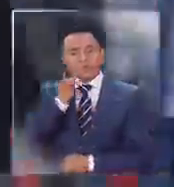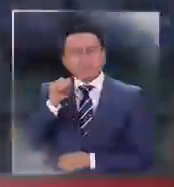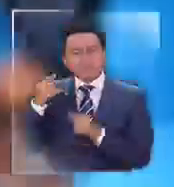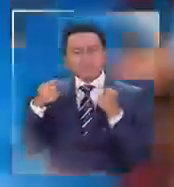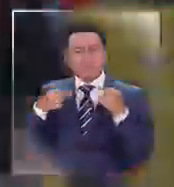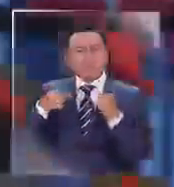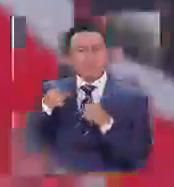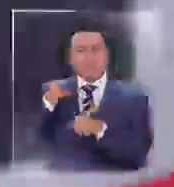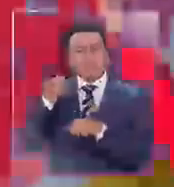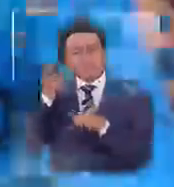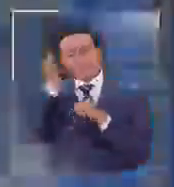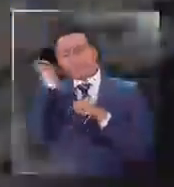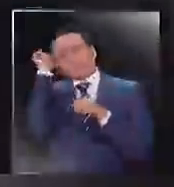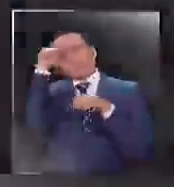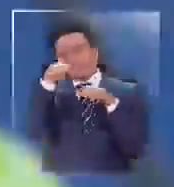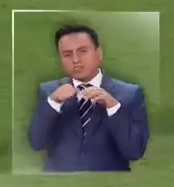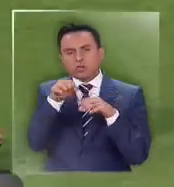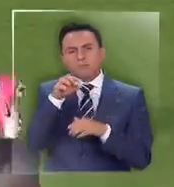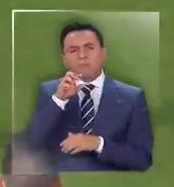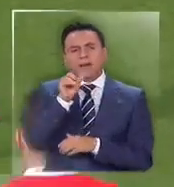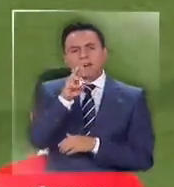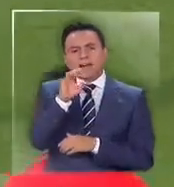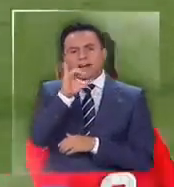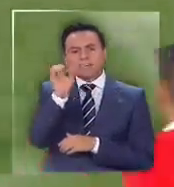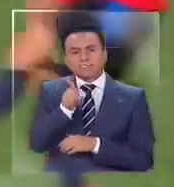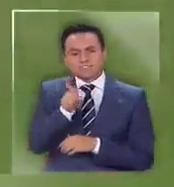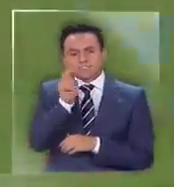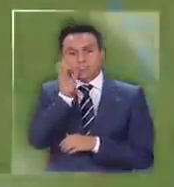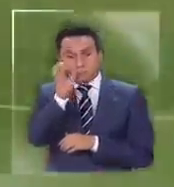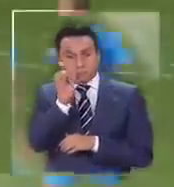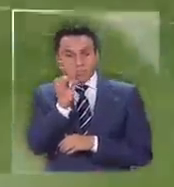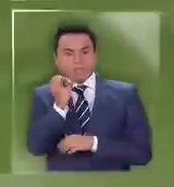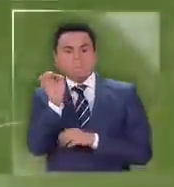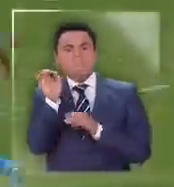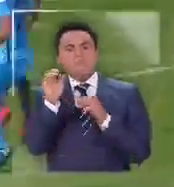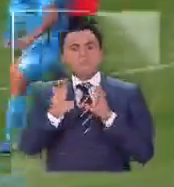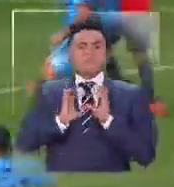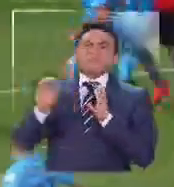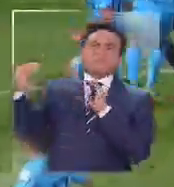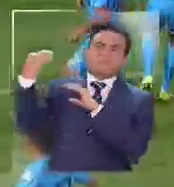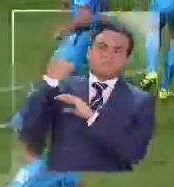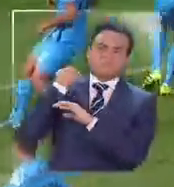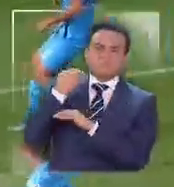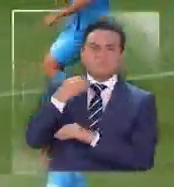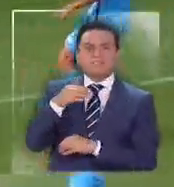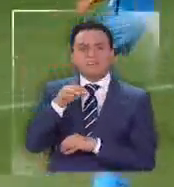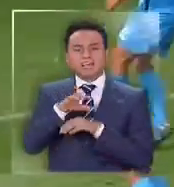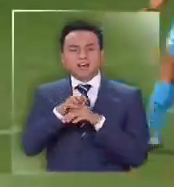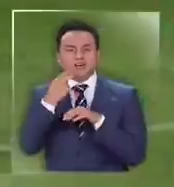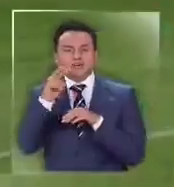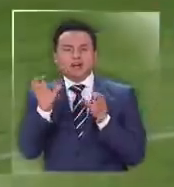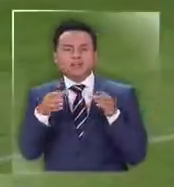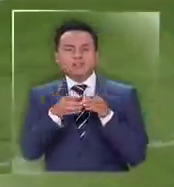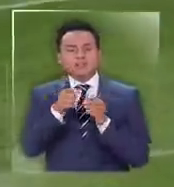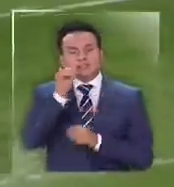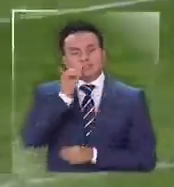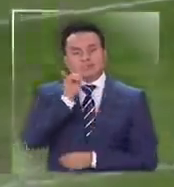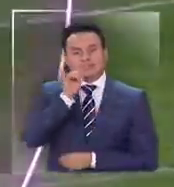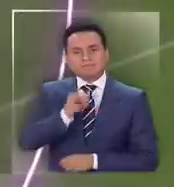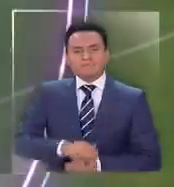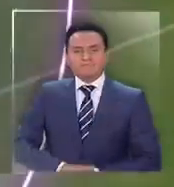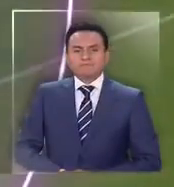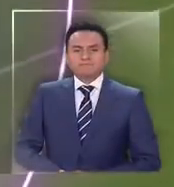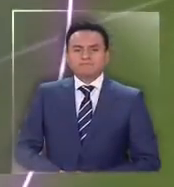centro de Córdoba y cabezazo de Parragués, que vence al portero naranjo del cuadro de Iquique.